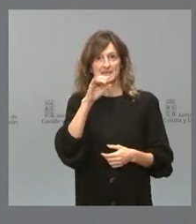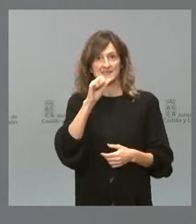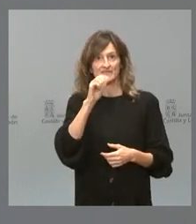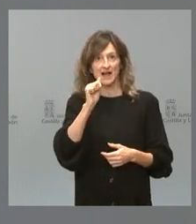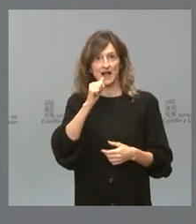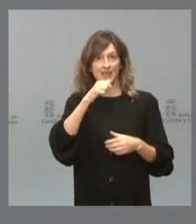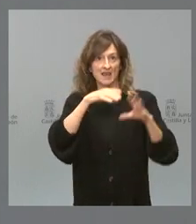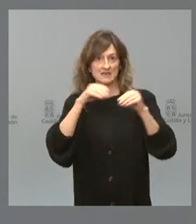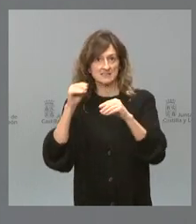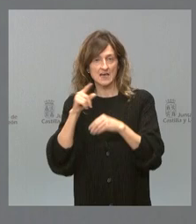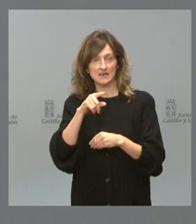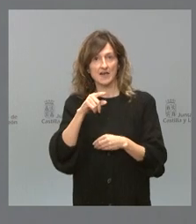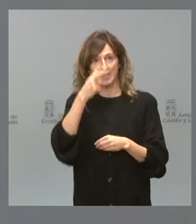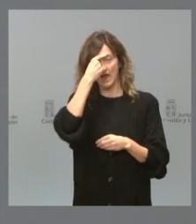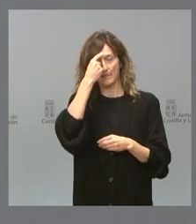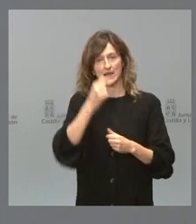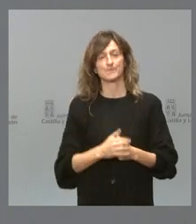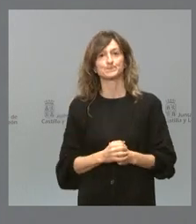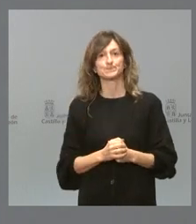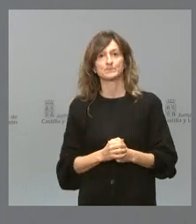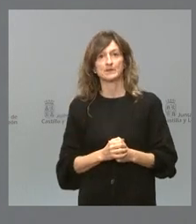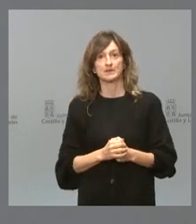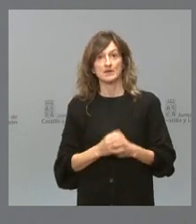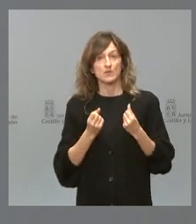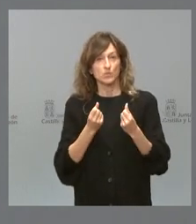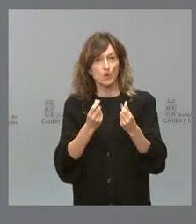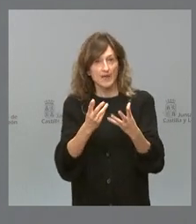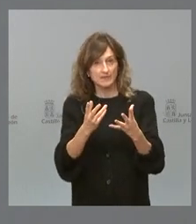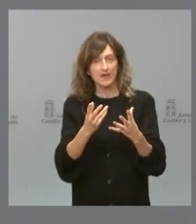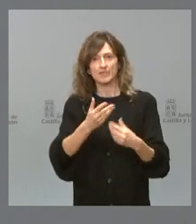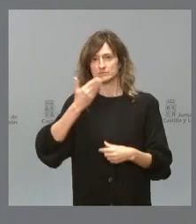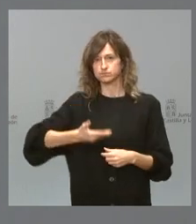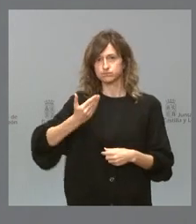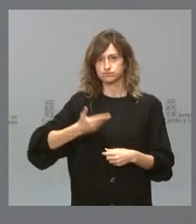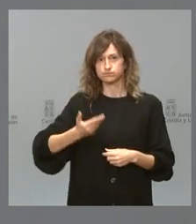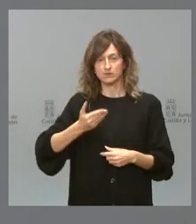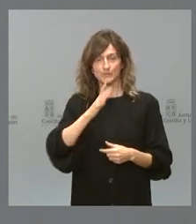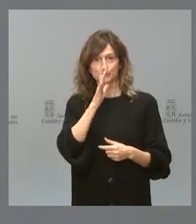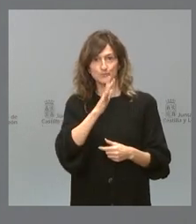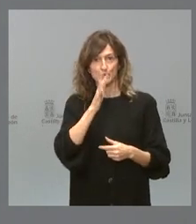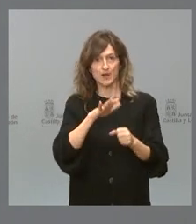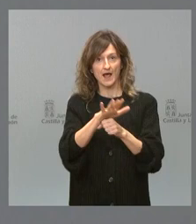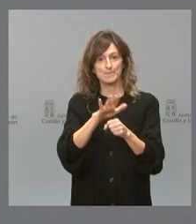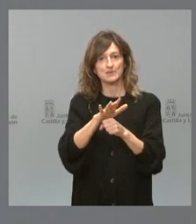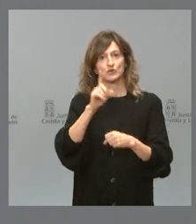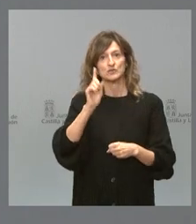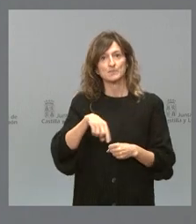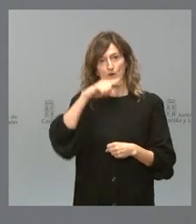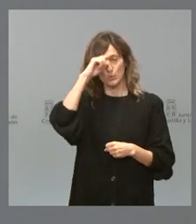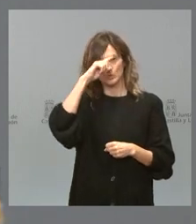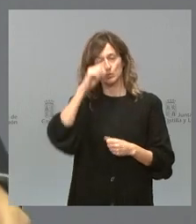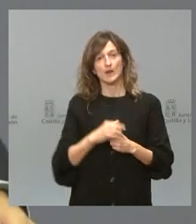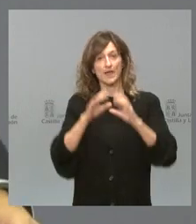en Ávila son cantidades ciertamente relevantes en esos objetivos en el ámbito también de la cultura